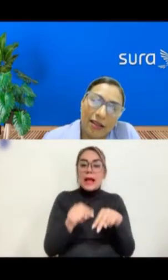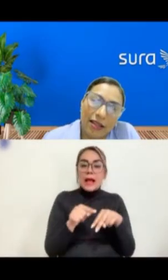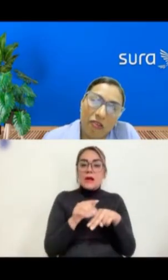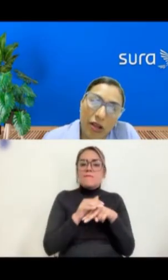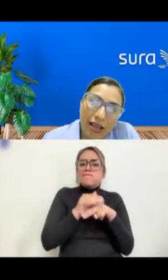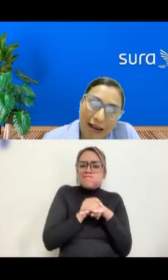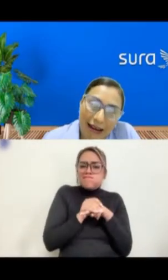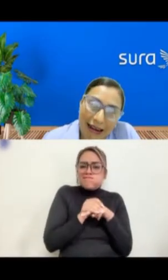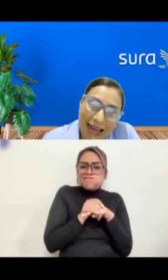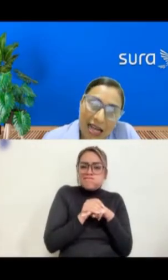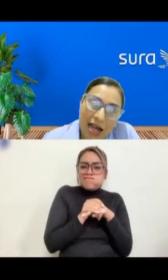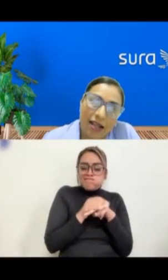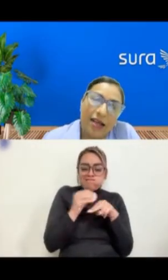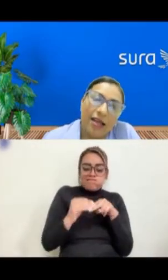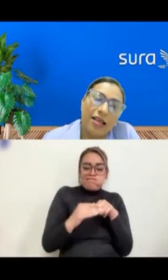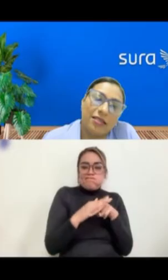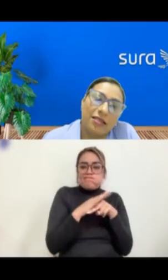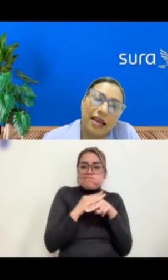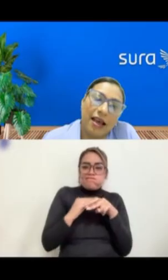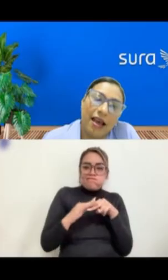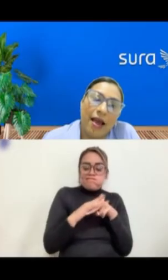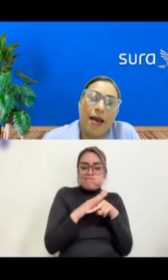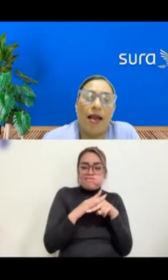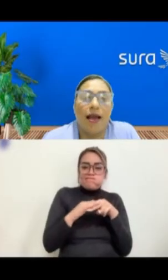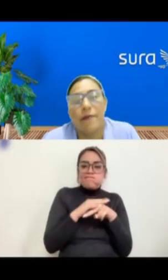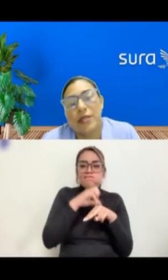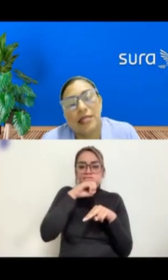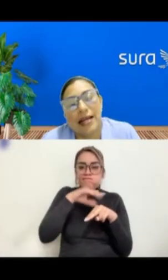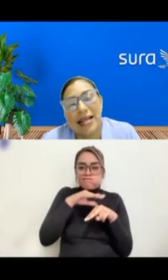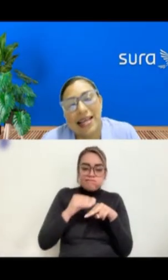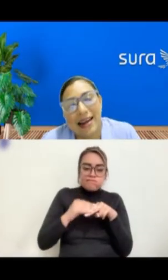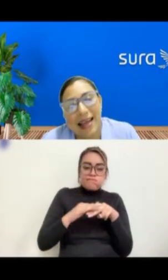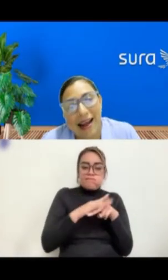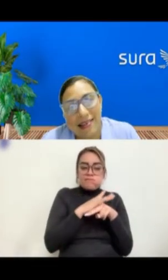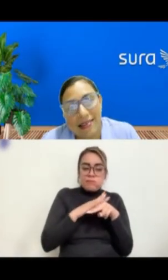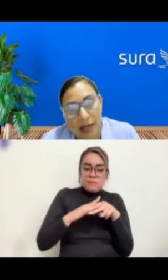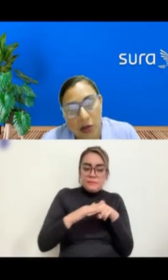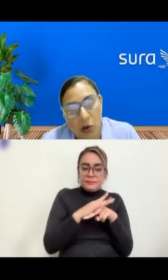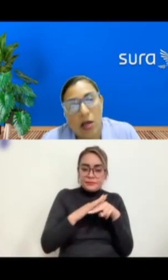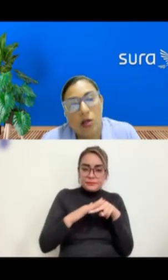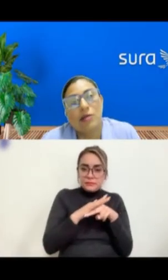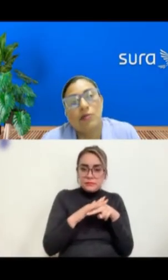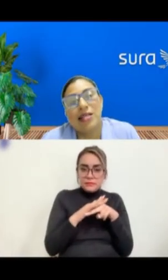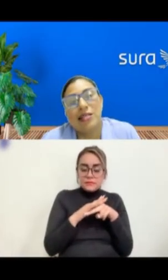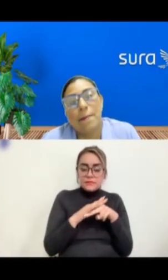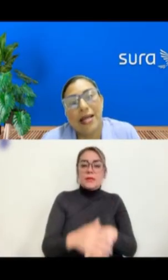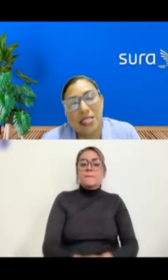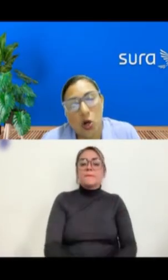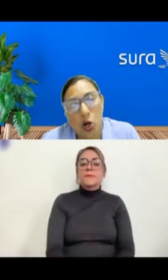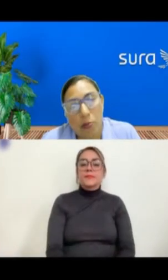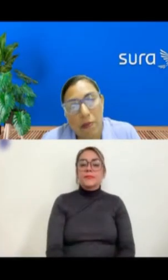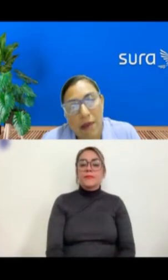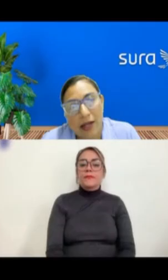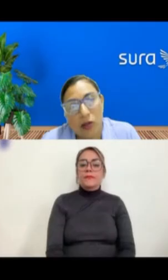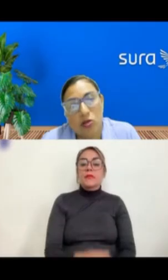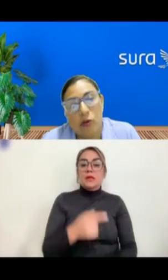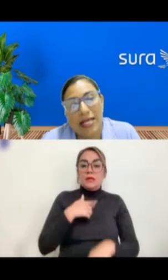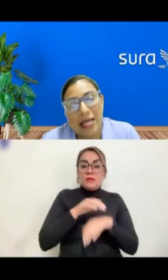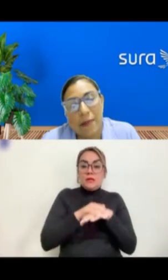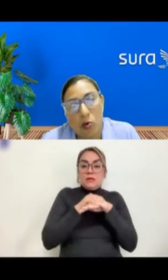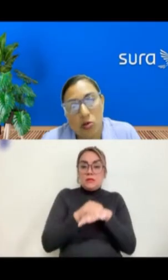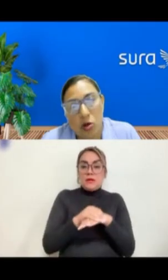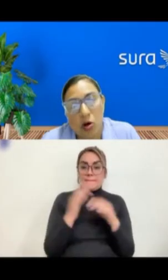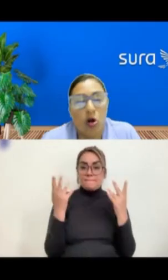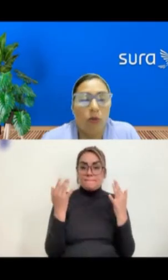qué? De fluir la sangre, deje de salir la sangre al exterior. Entonces voy a hacer presión con mis